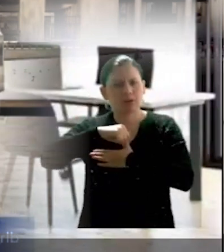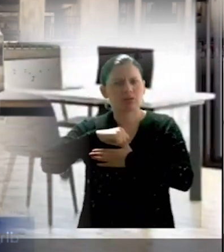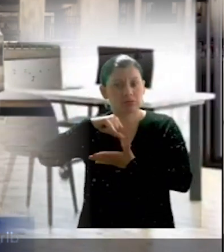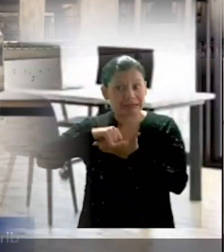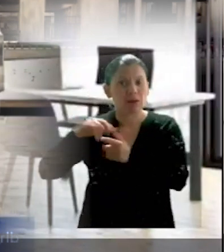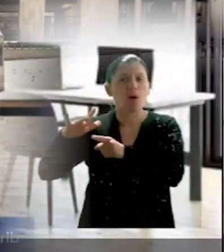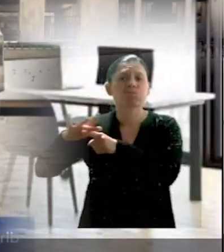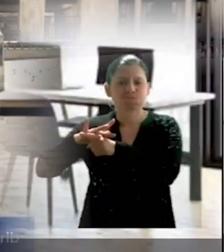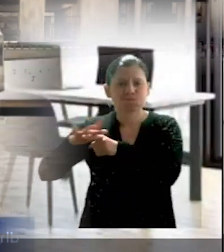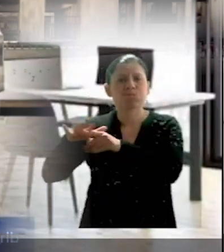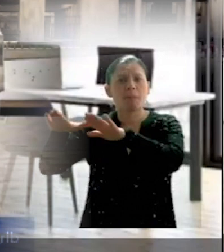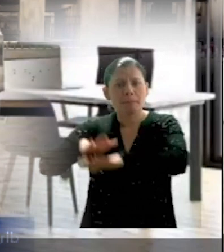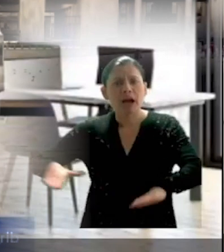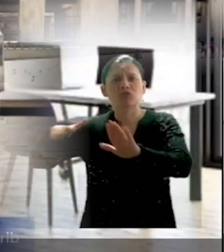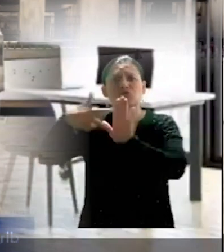muchas